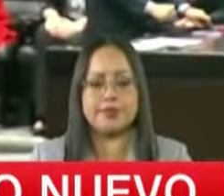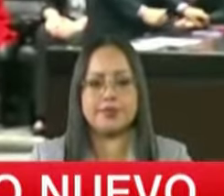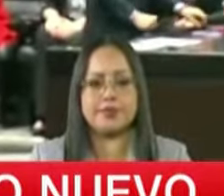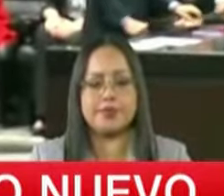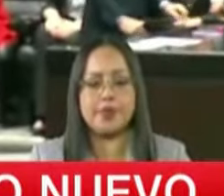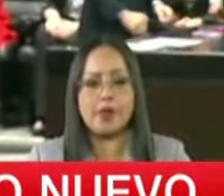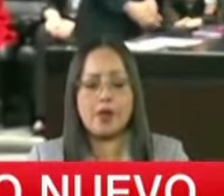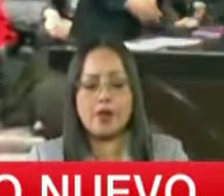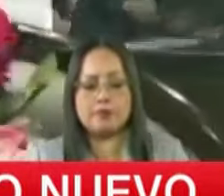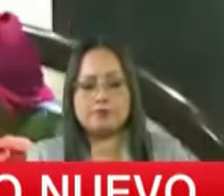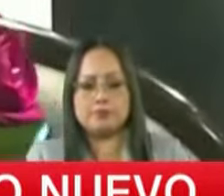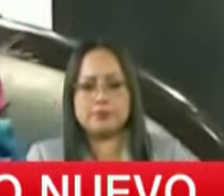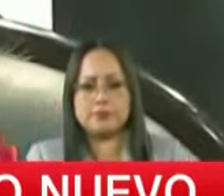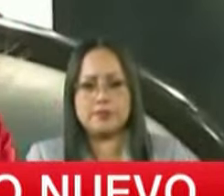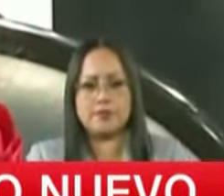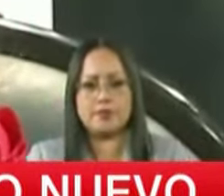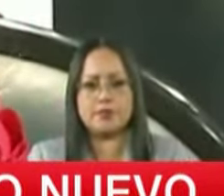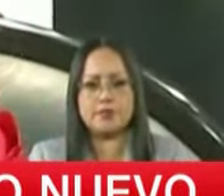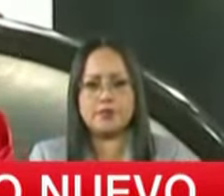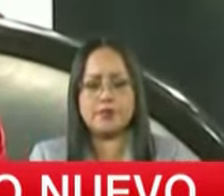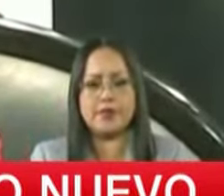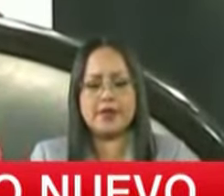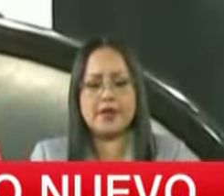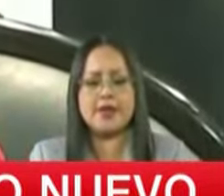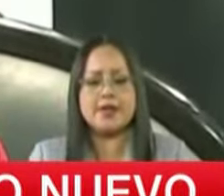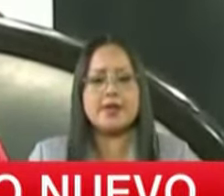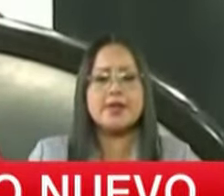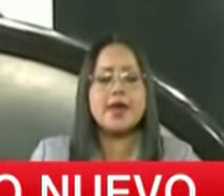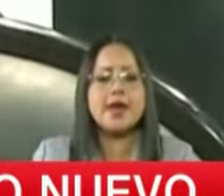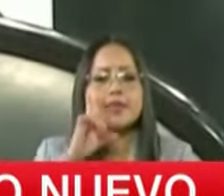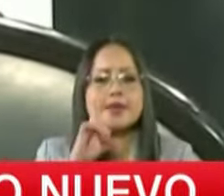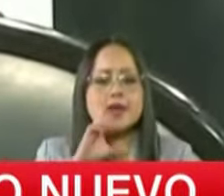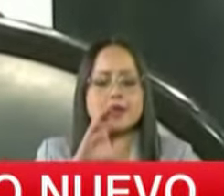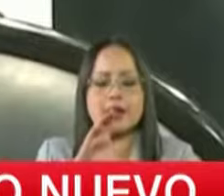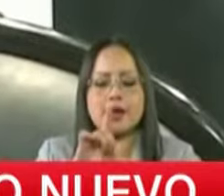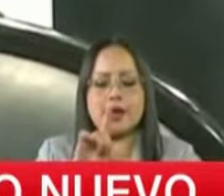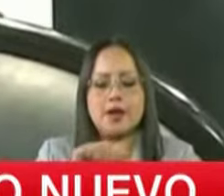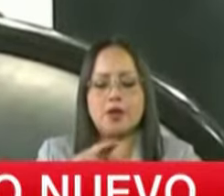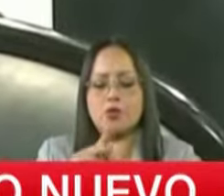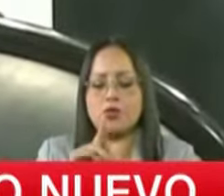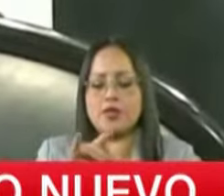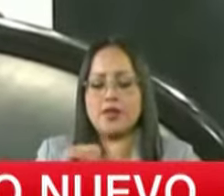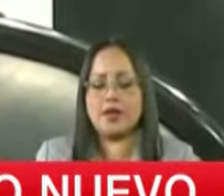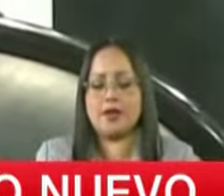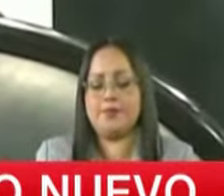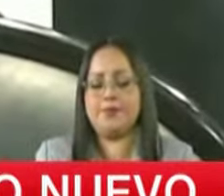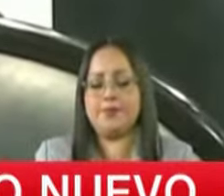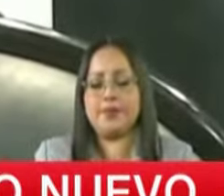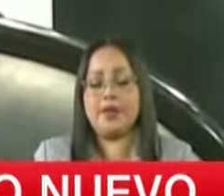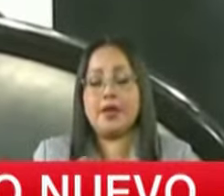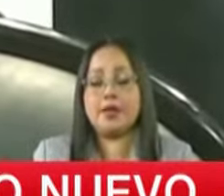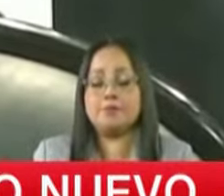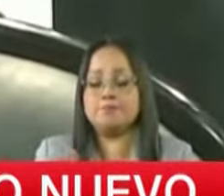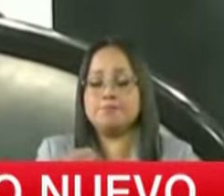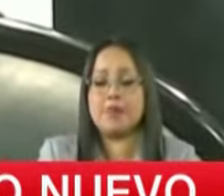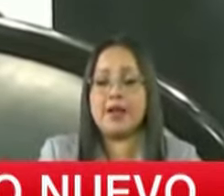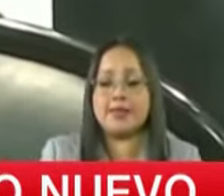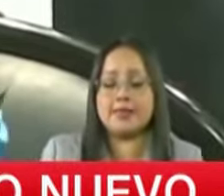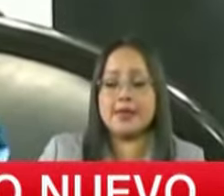Primero, la candidata Claudia Sheinbaum Pardo, postulada por la